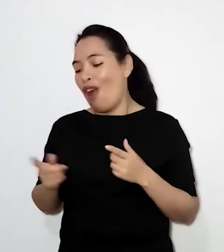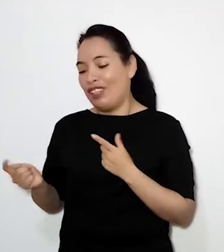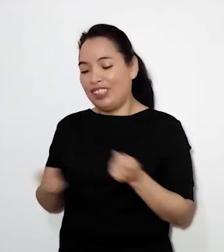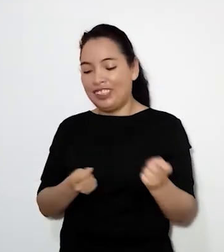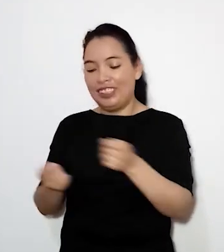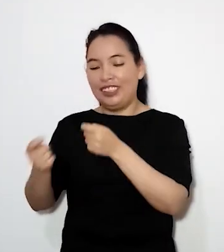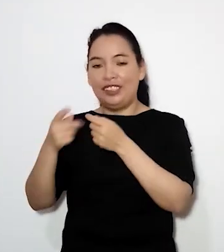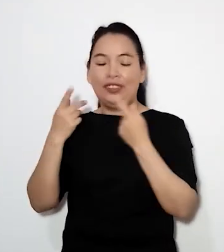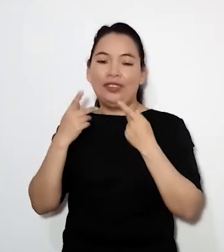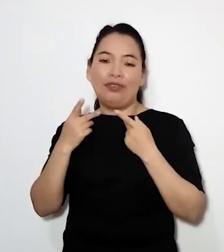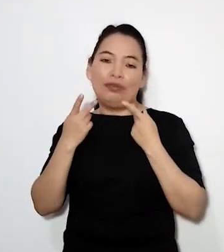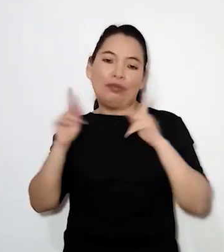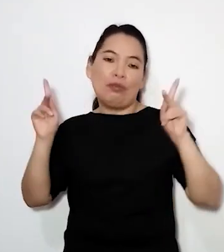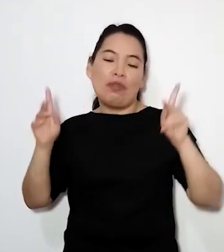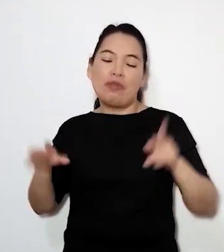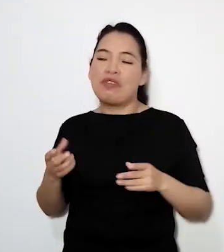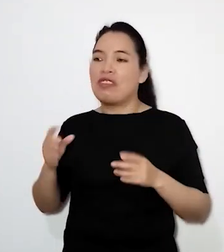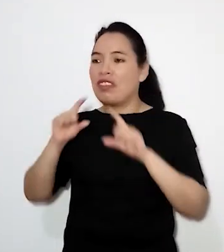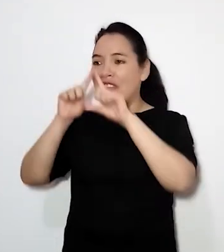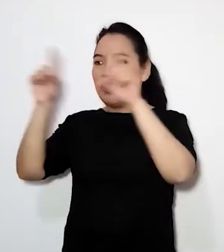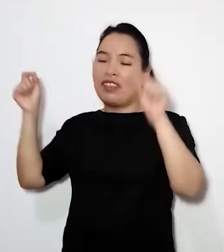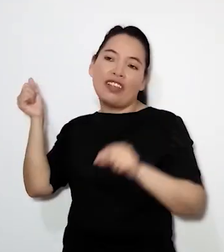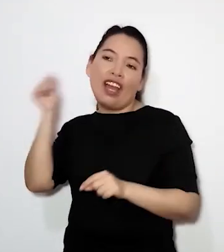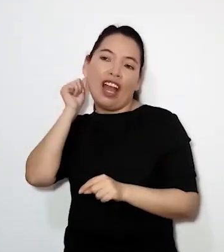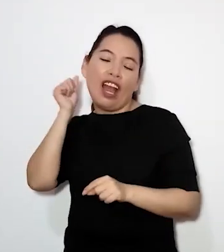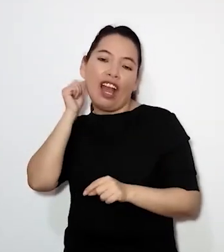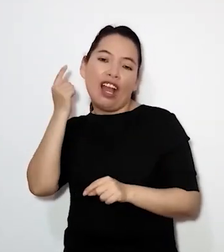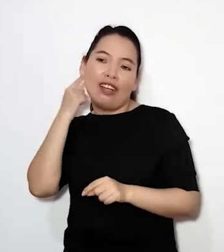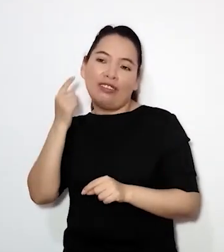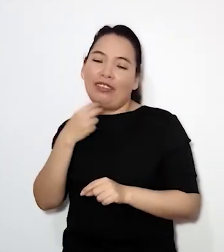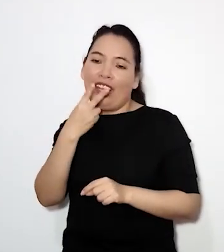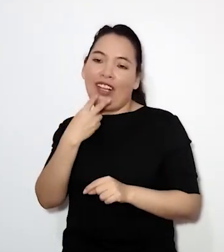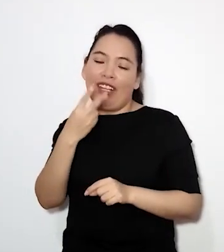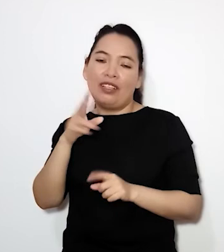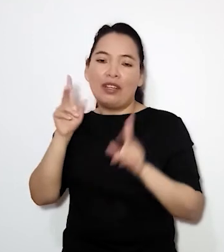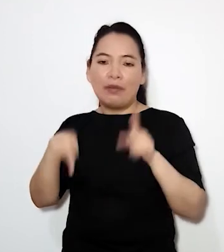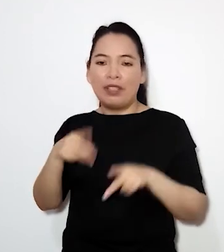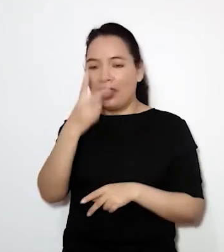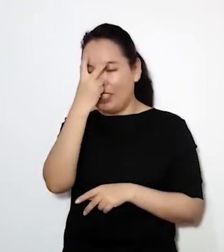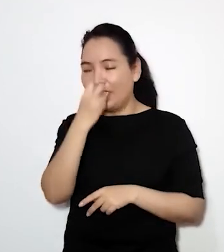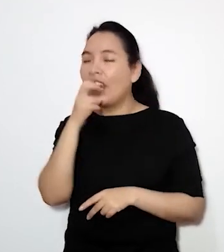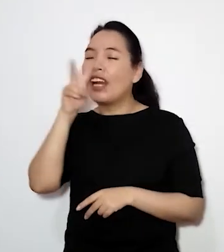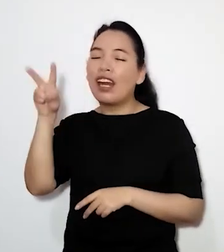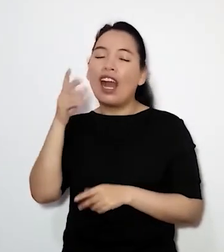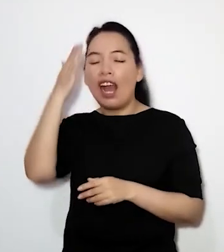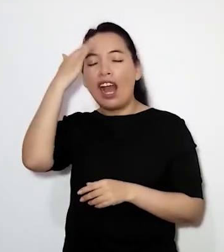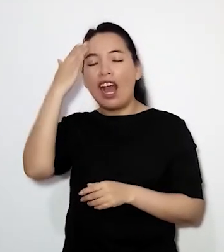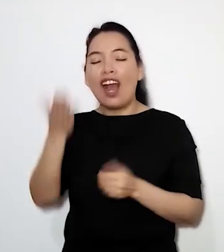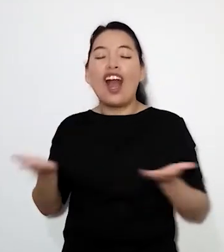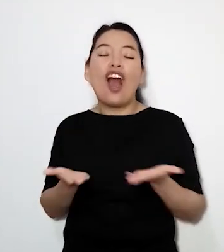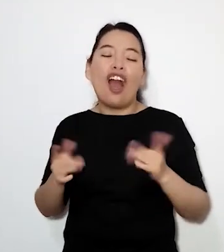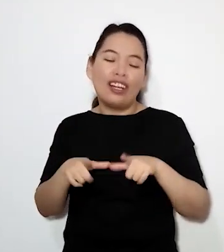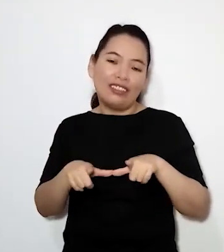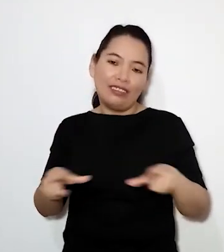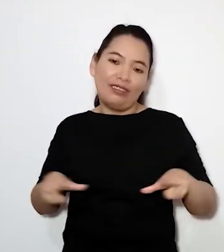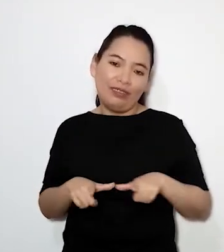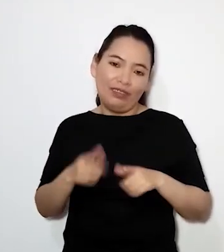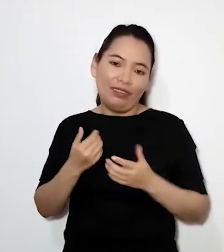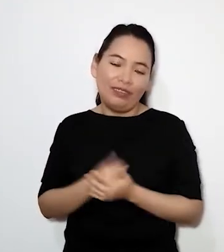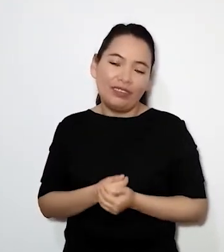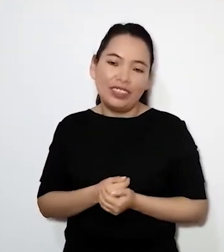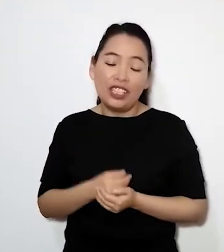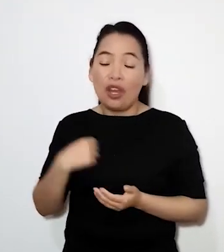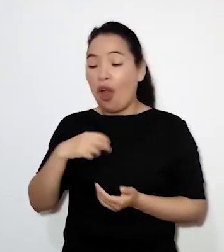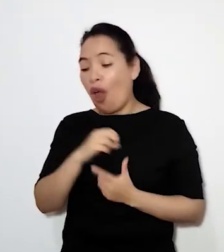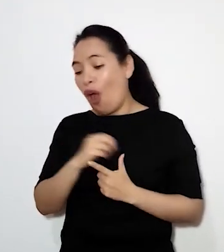anuncios de audio para que las personas con discapacidad visual puedan saber dónde están, o que hayamos aprendido o que no hayamos aprendido